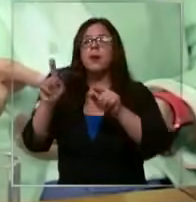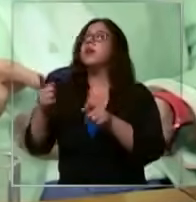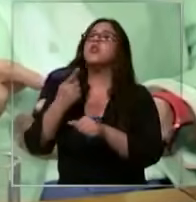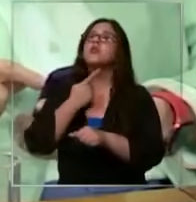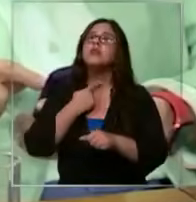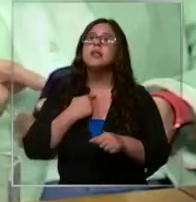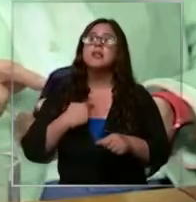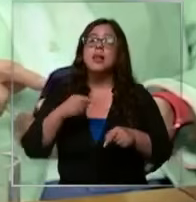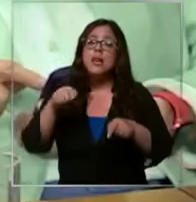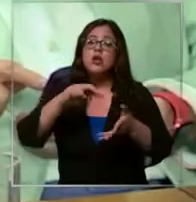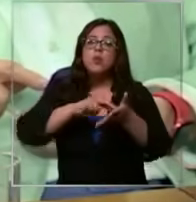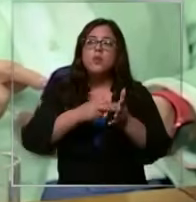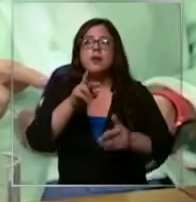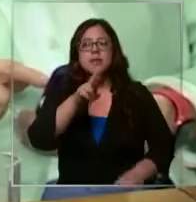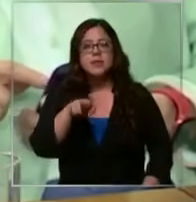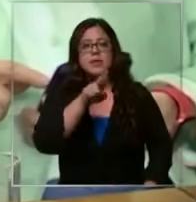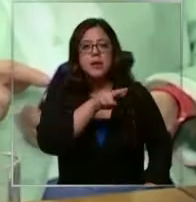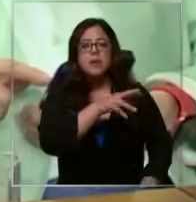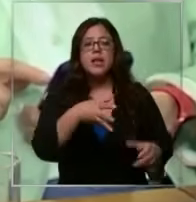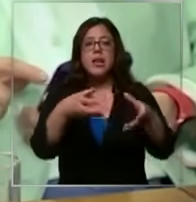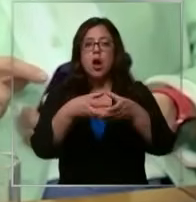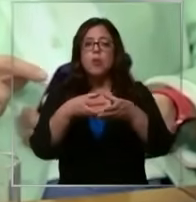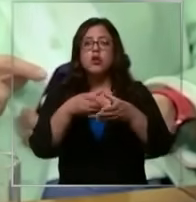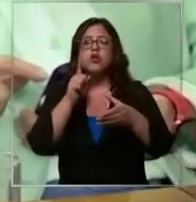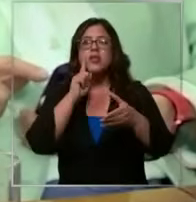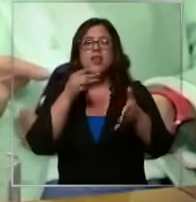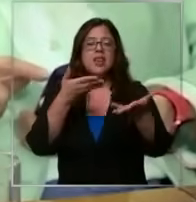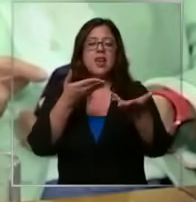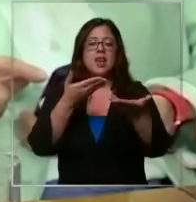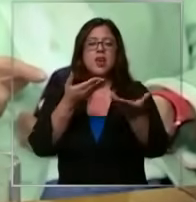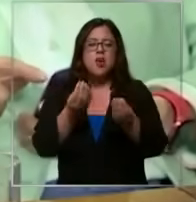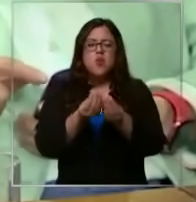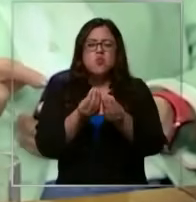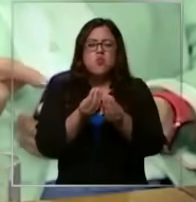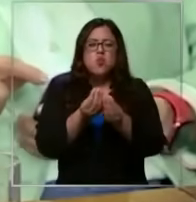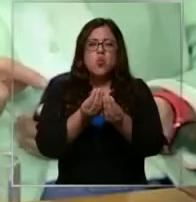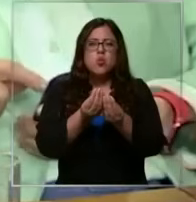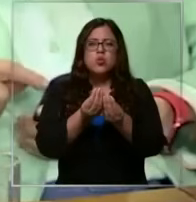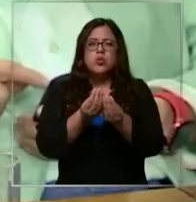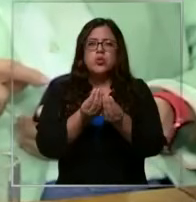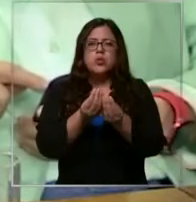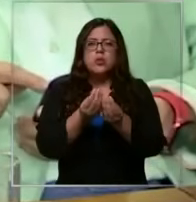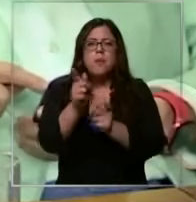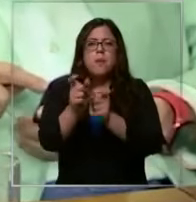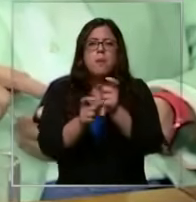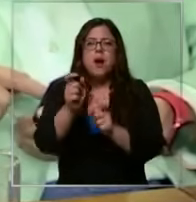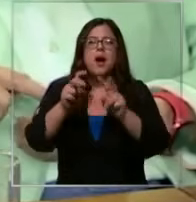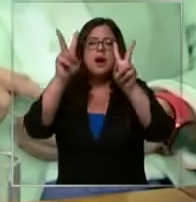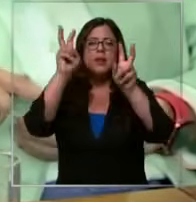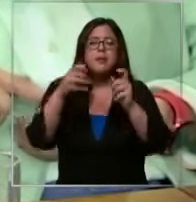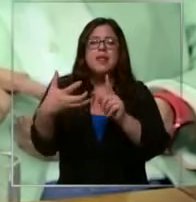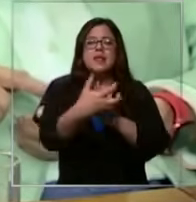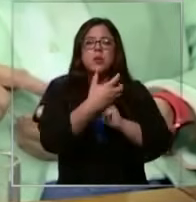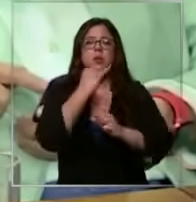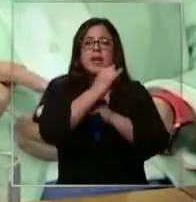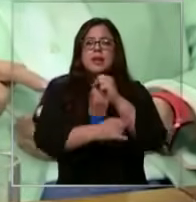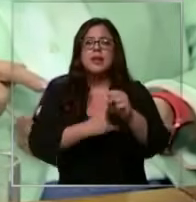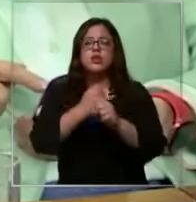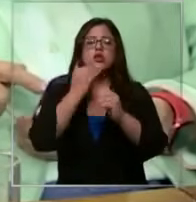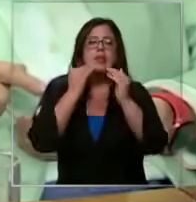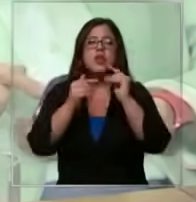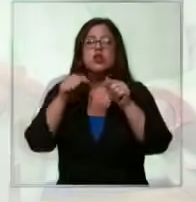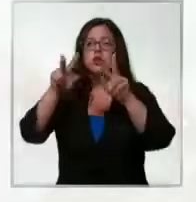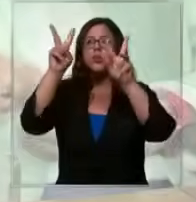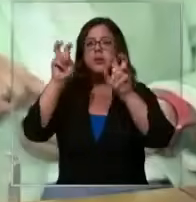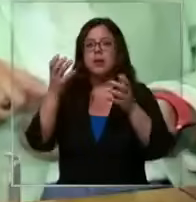porque parece que es un problema que se repite mucho, que la corporación tiene una especie de taco en funcionar el tema del secuestro internacional de menores, que ese es el